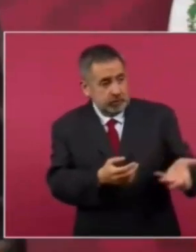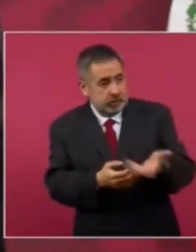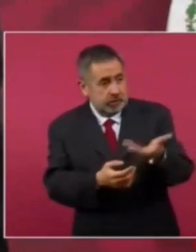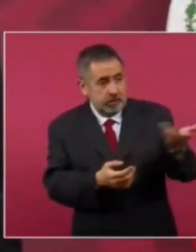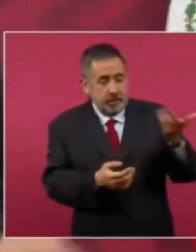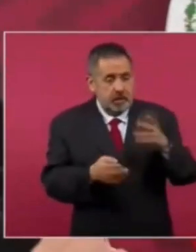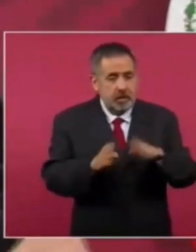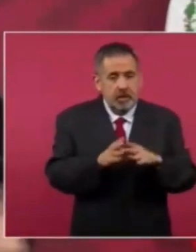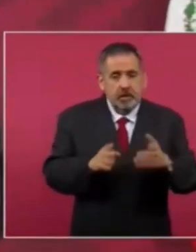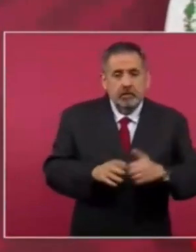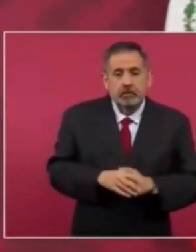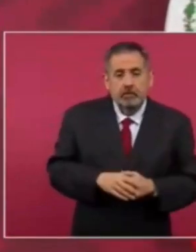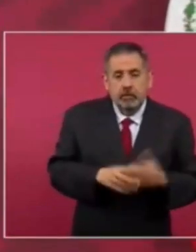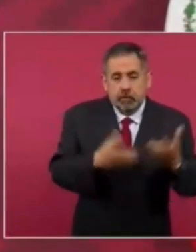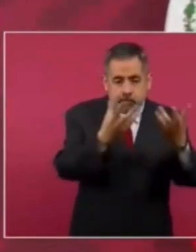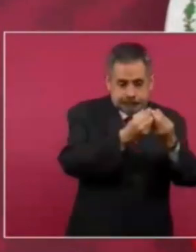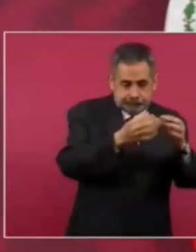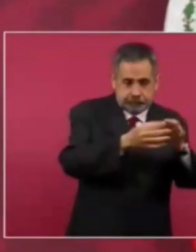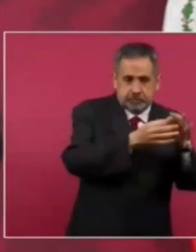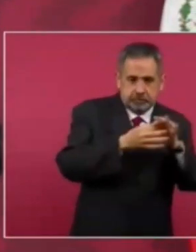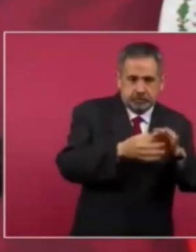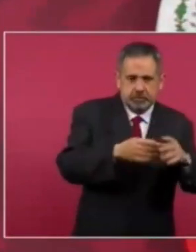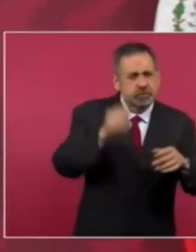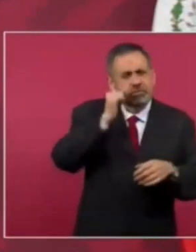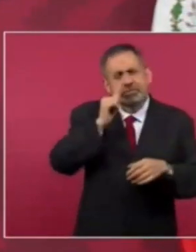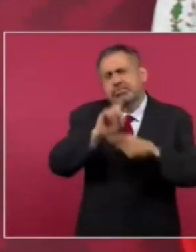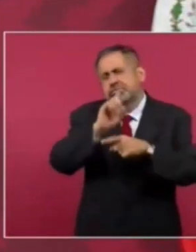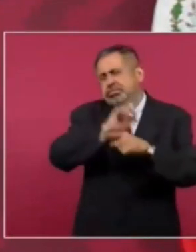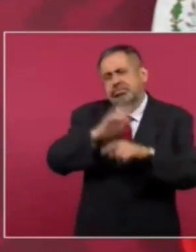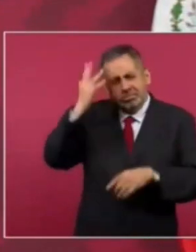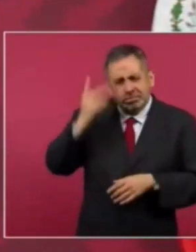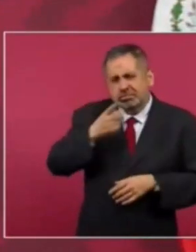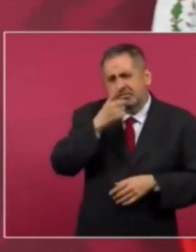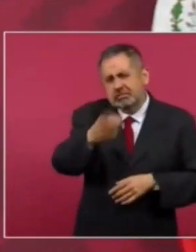ahora se unieron por completo. Siempre lo dijimos.